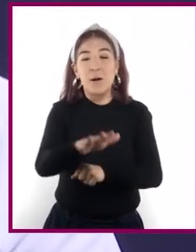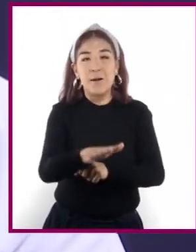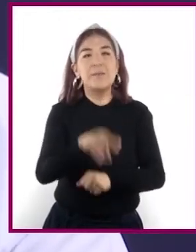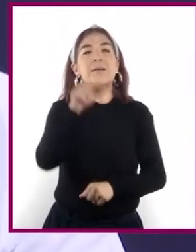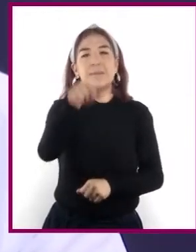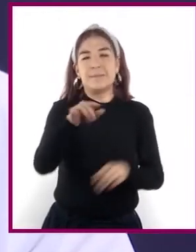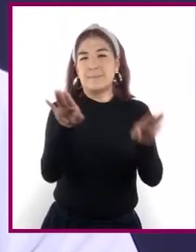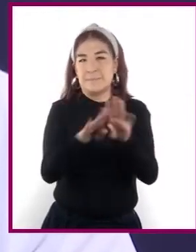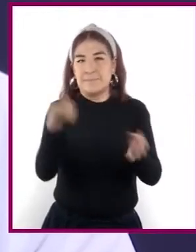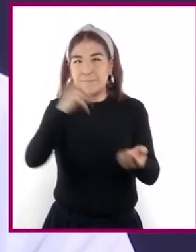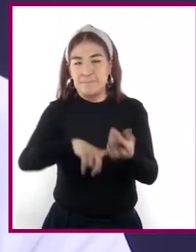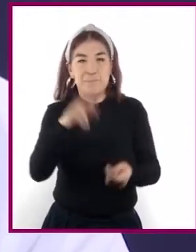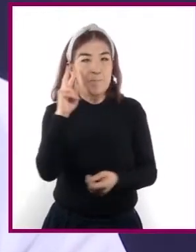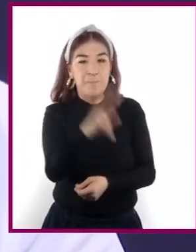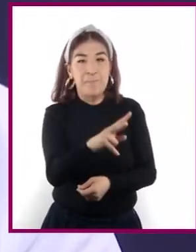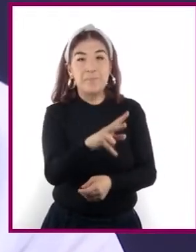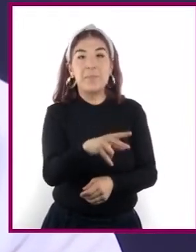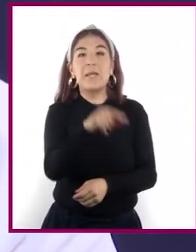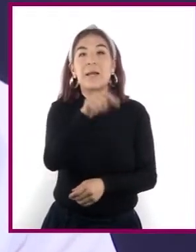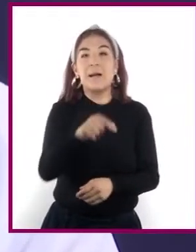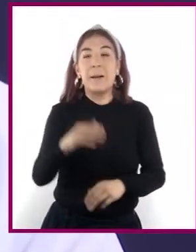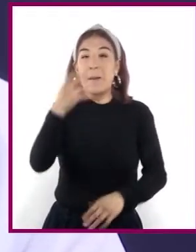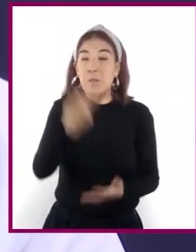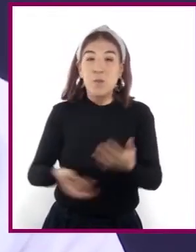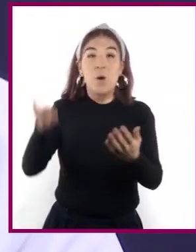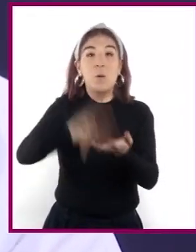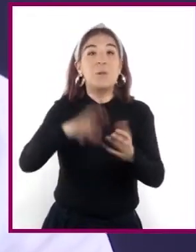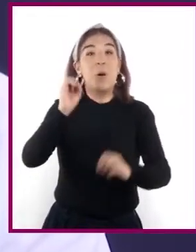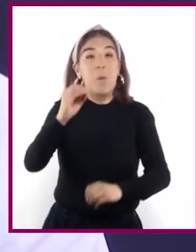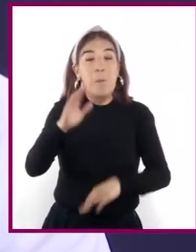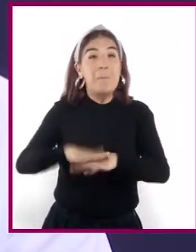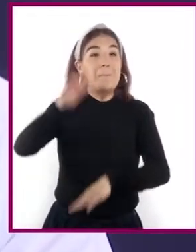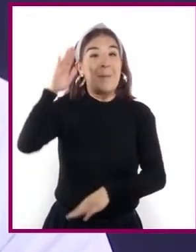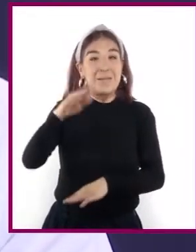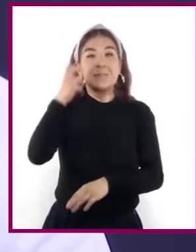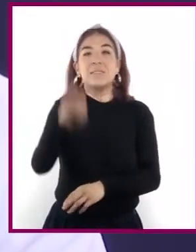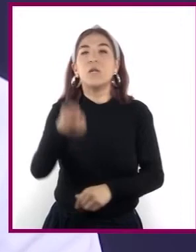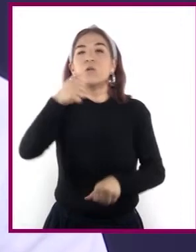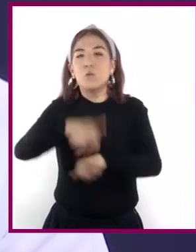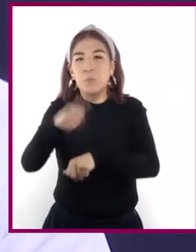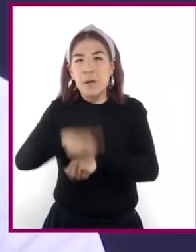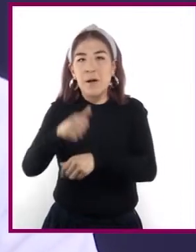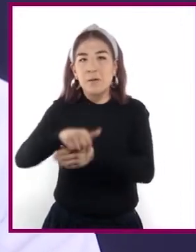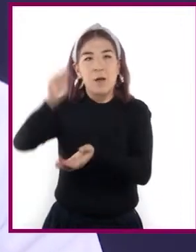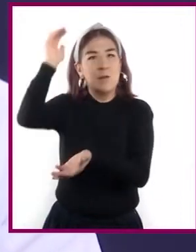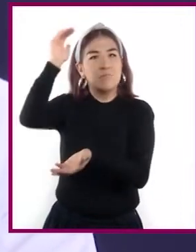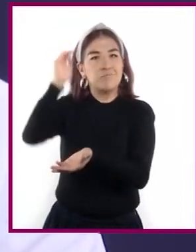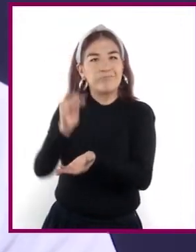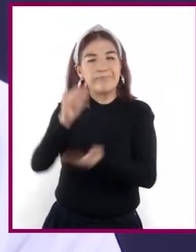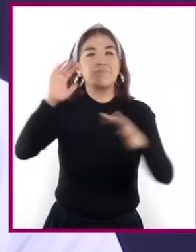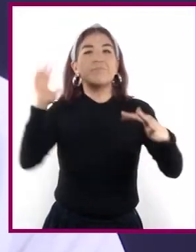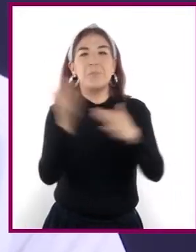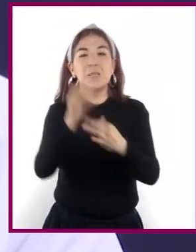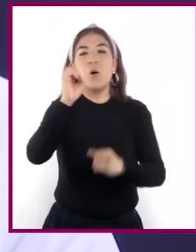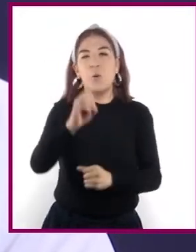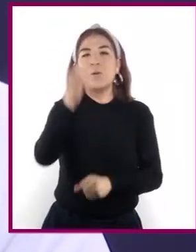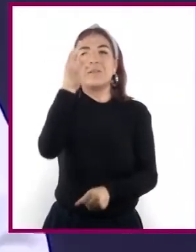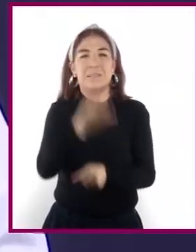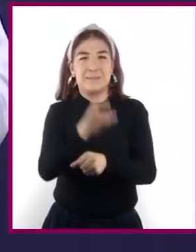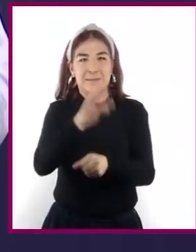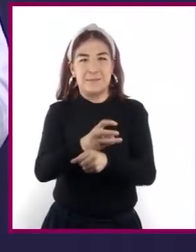aumenta la cantidad de alimento en los paquetes al doble o al triple, el número de paquetes disminuye a la mitad o a la tercera